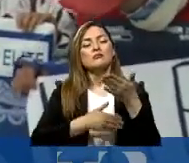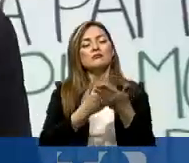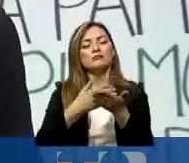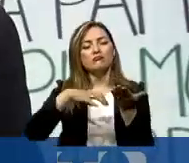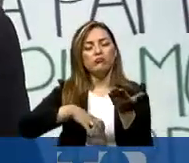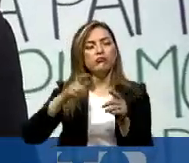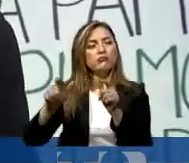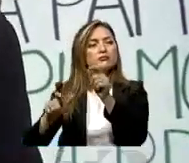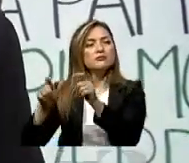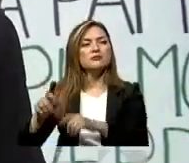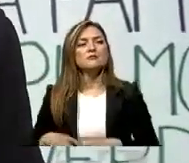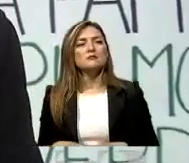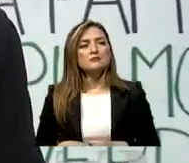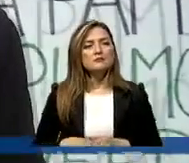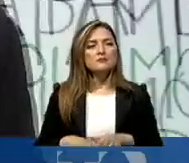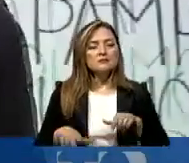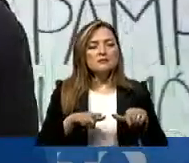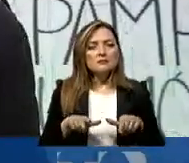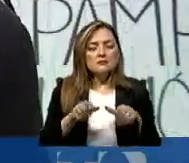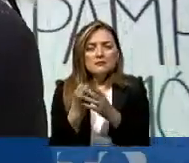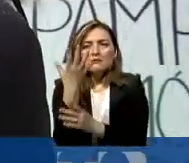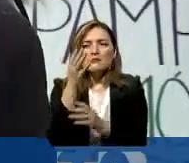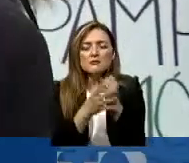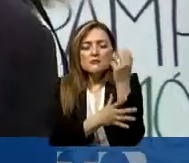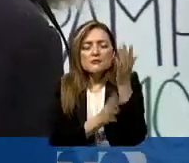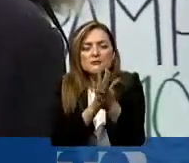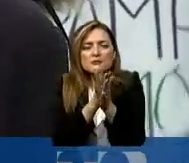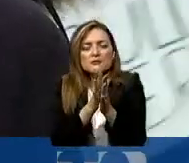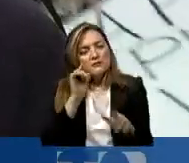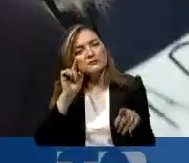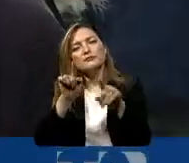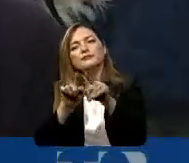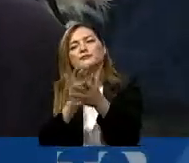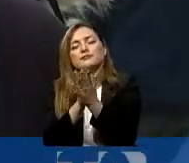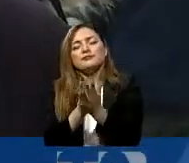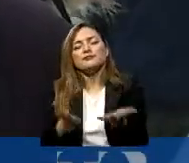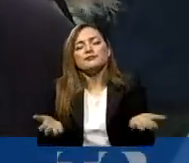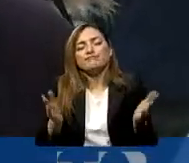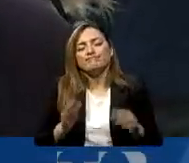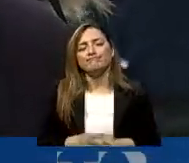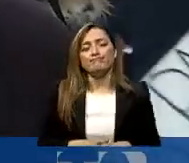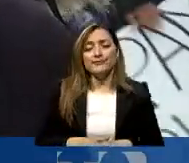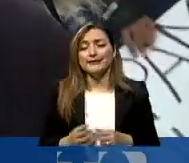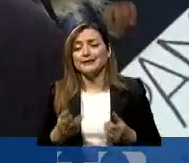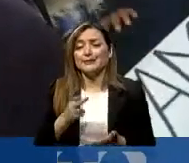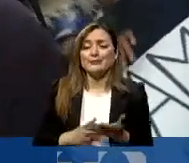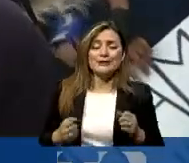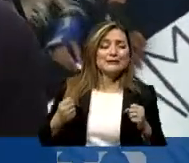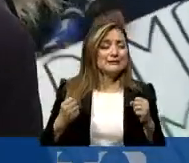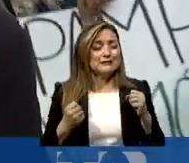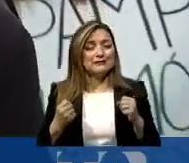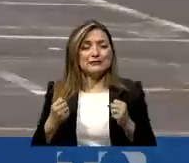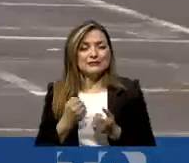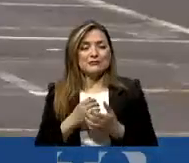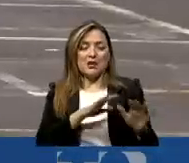parroquia pero no tenemos un espacio verde no se logra un acuerdo y aquí están estamos en vilo porque pensamos que algún rato